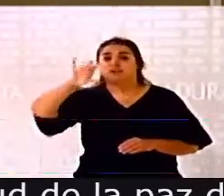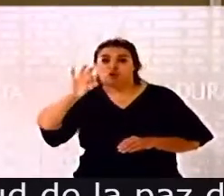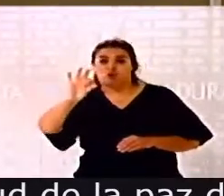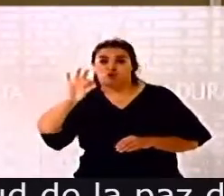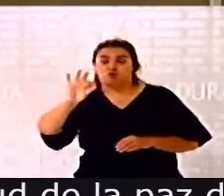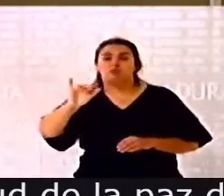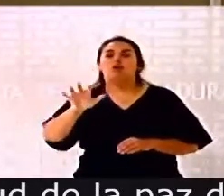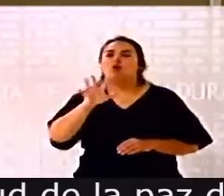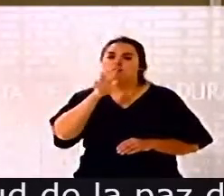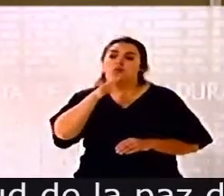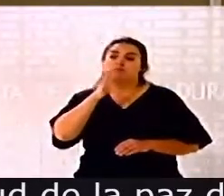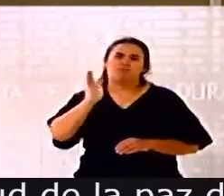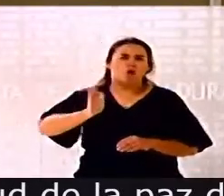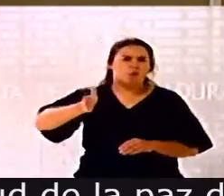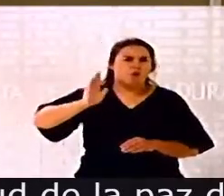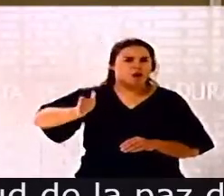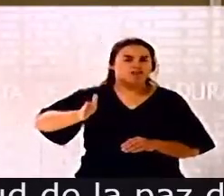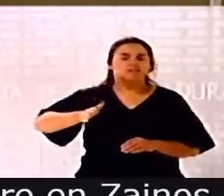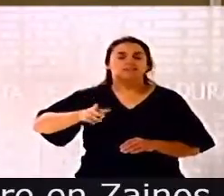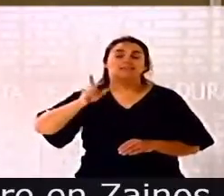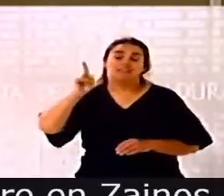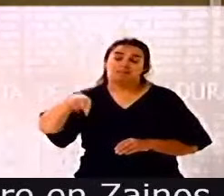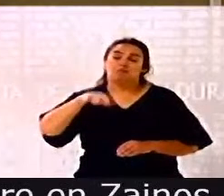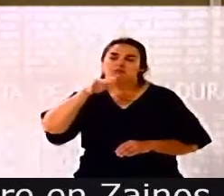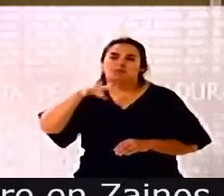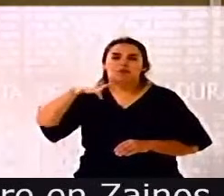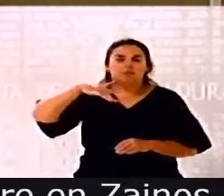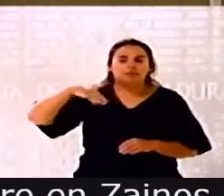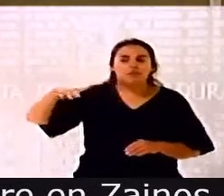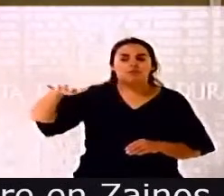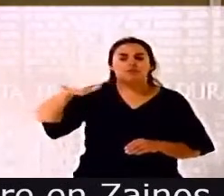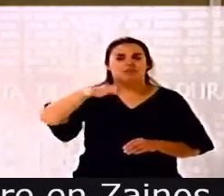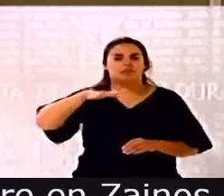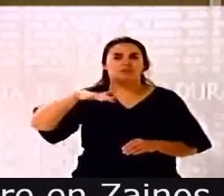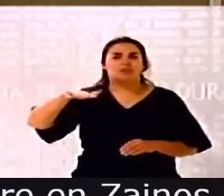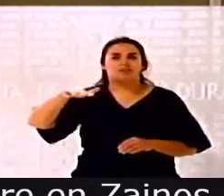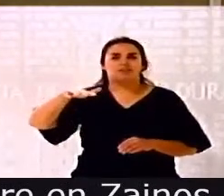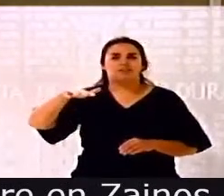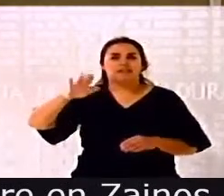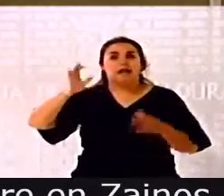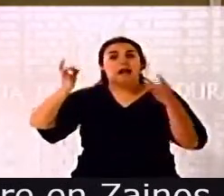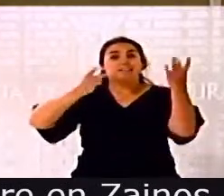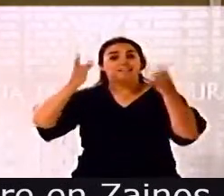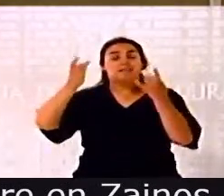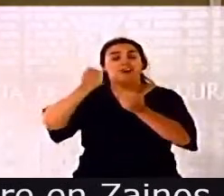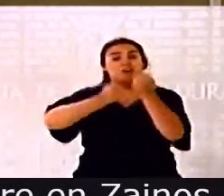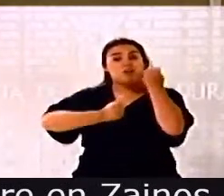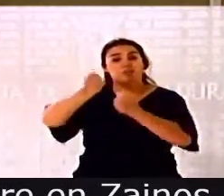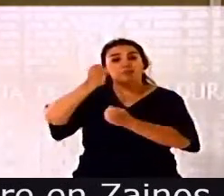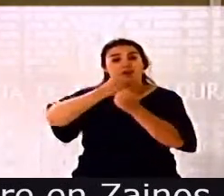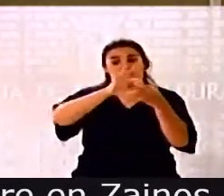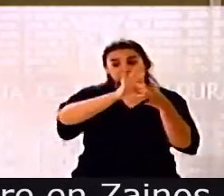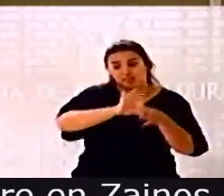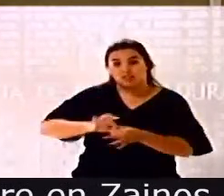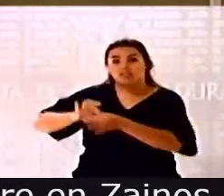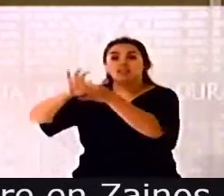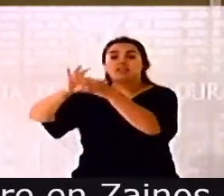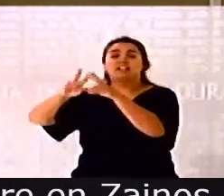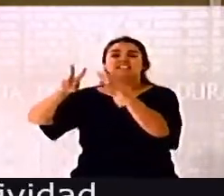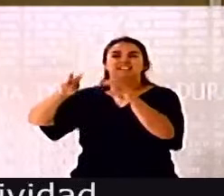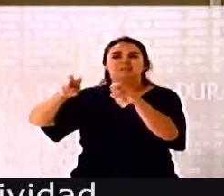no solo por la incidencia, sino porque es una zona que parte de su actividad económica se la debe a las